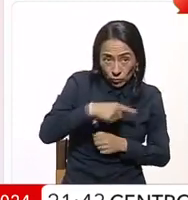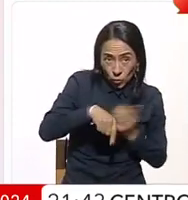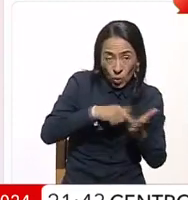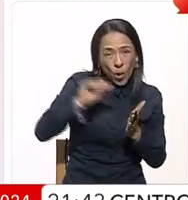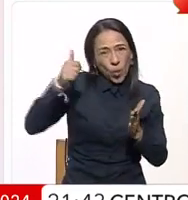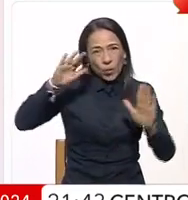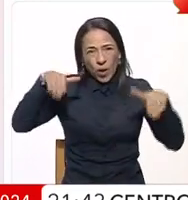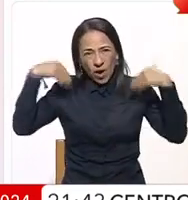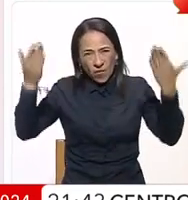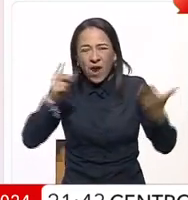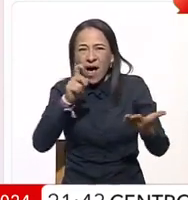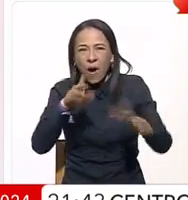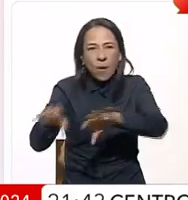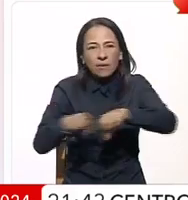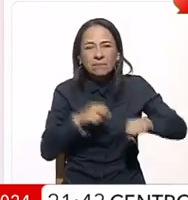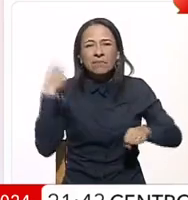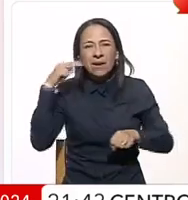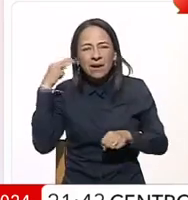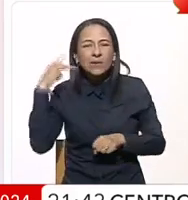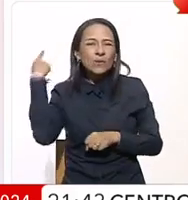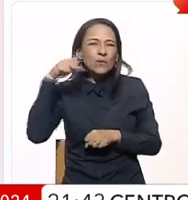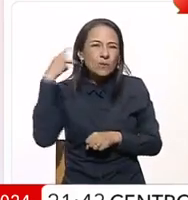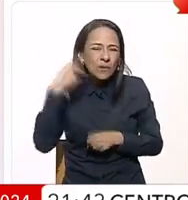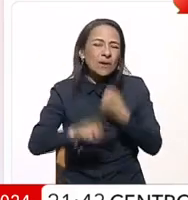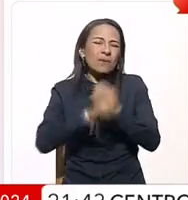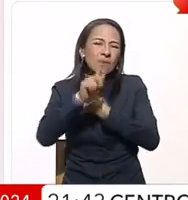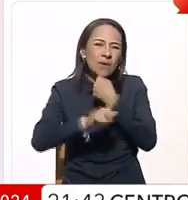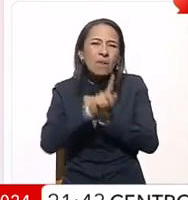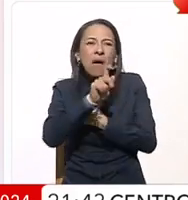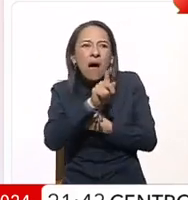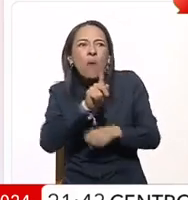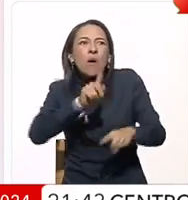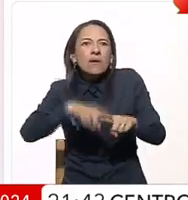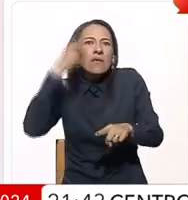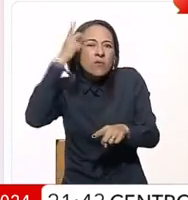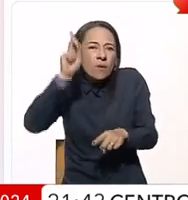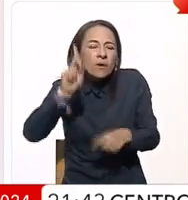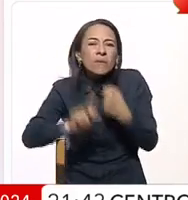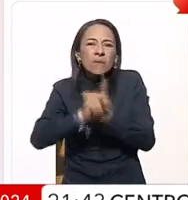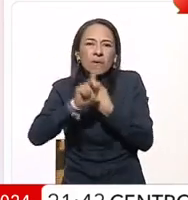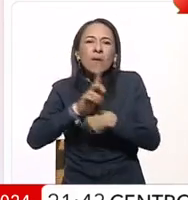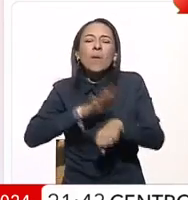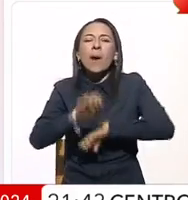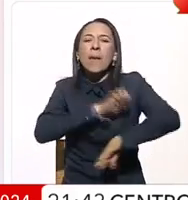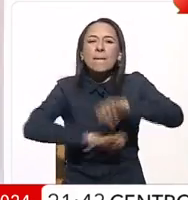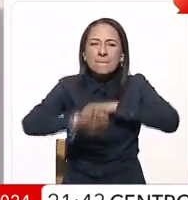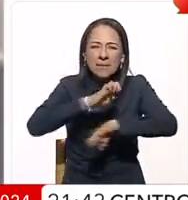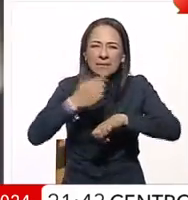y Puebla tienen en su territorio un botón de muestra de esta problemática con la empresa Granjas Carro.